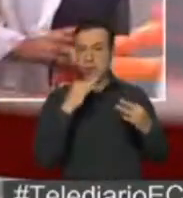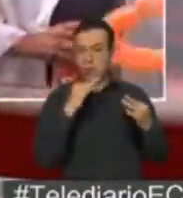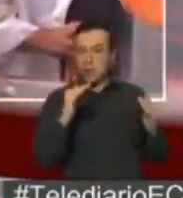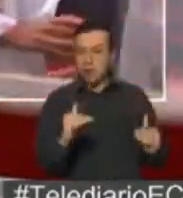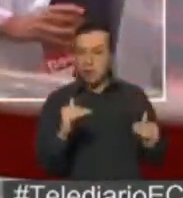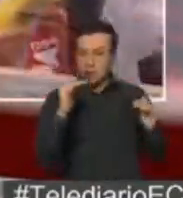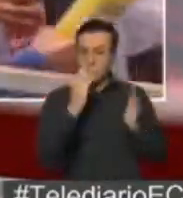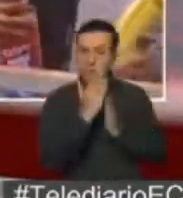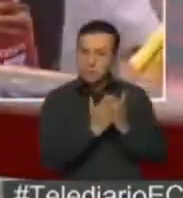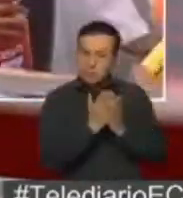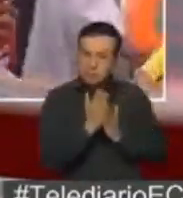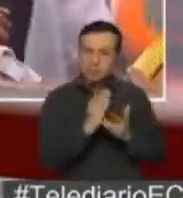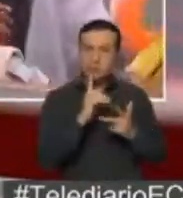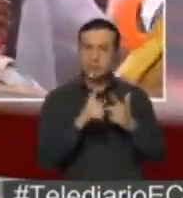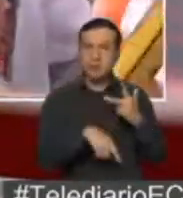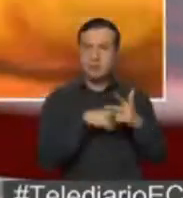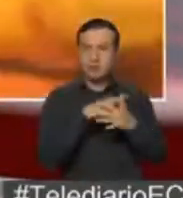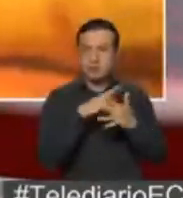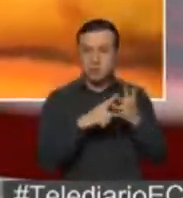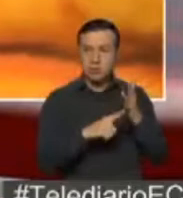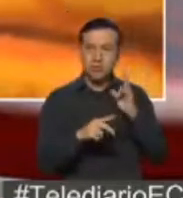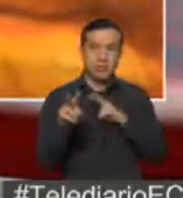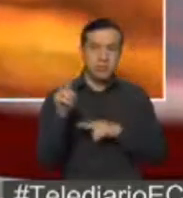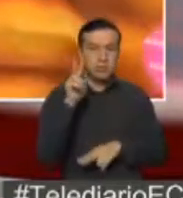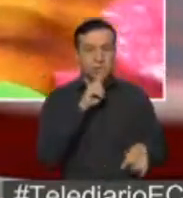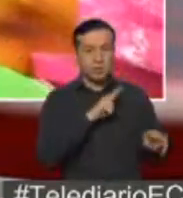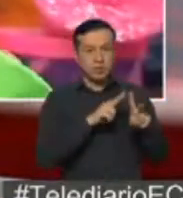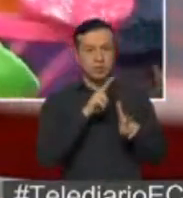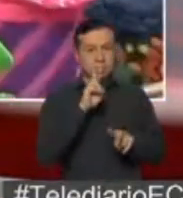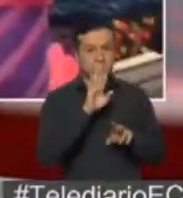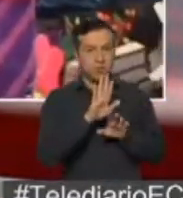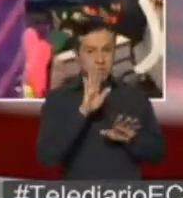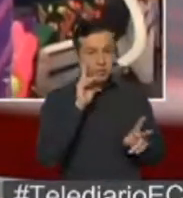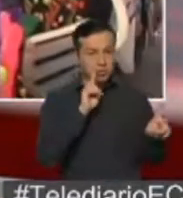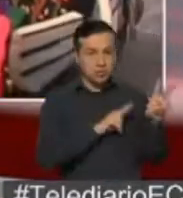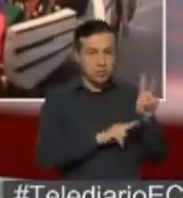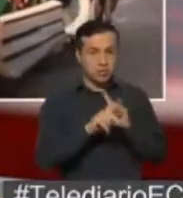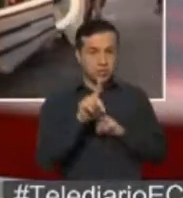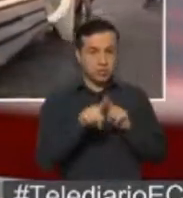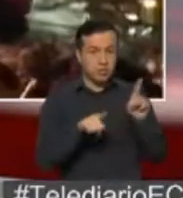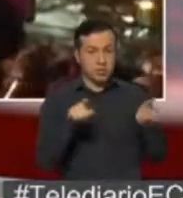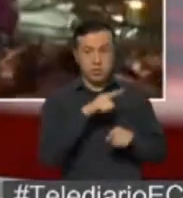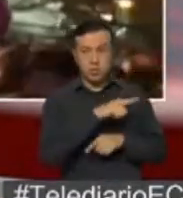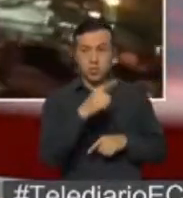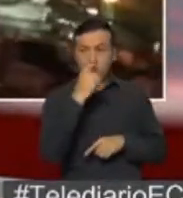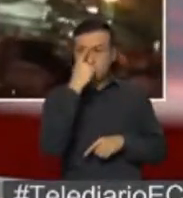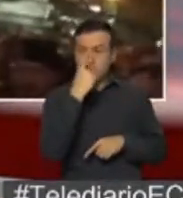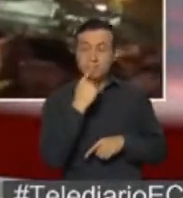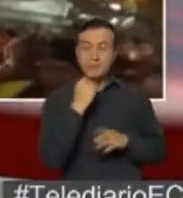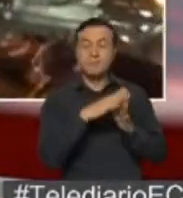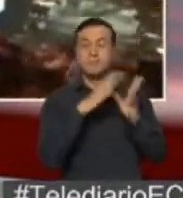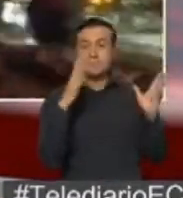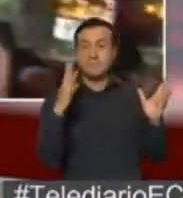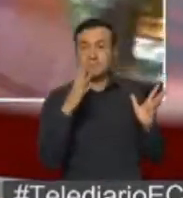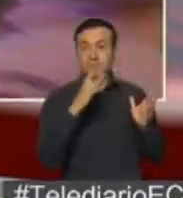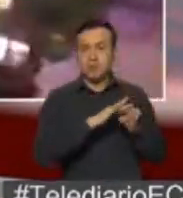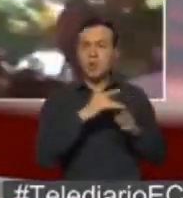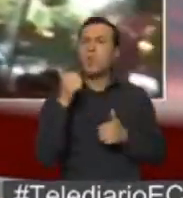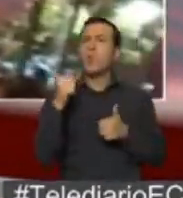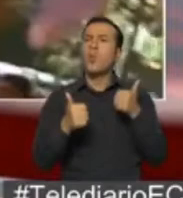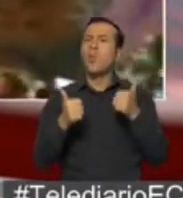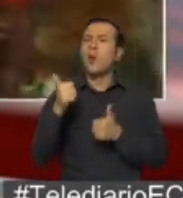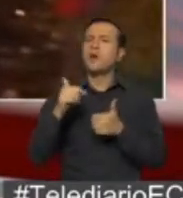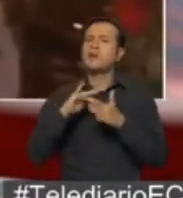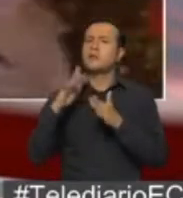de servicio, y entre estos hemos socializado con las operadoras que hemos visto que tienen estos perfiles altos de riesgo. ¿Qué tipo de riesgos han